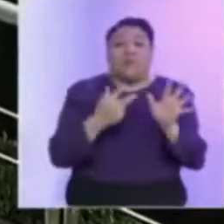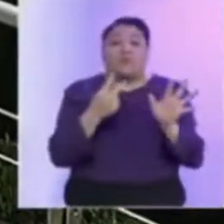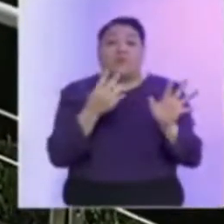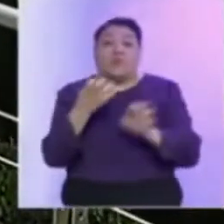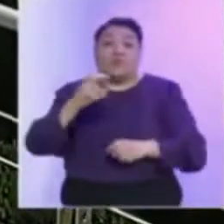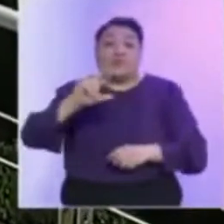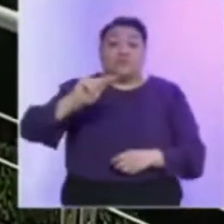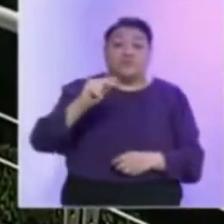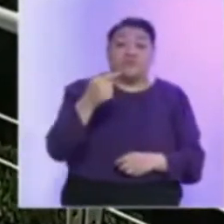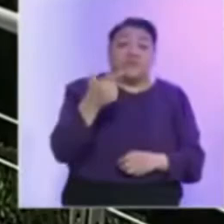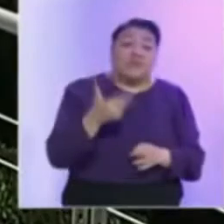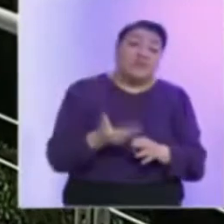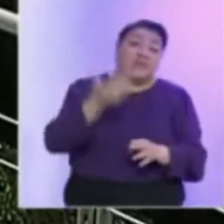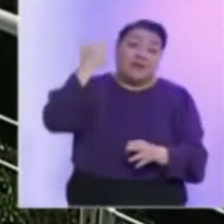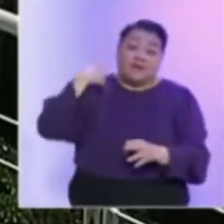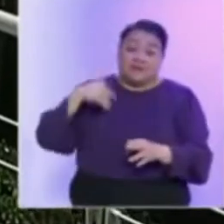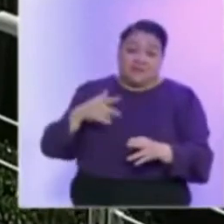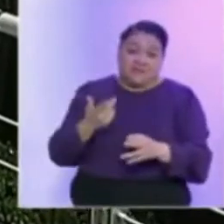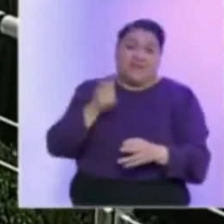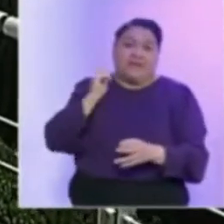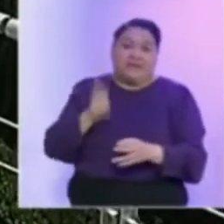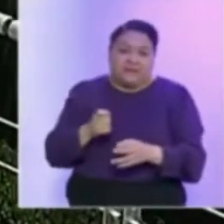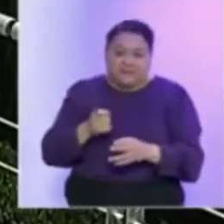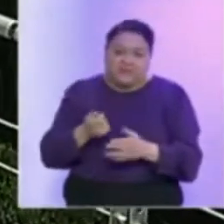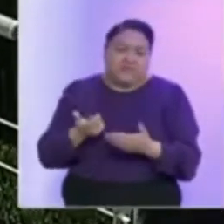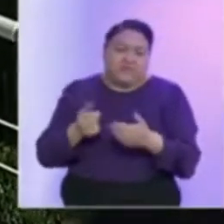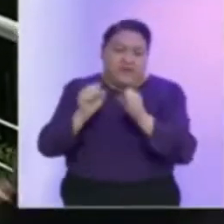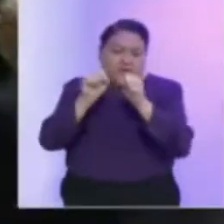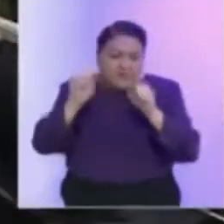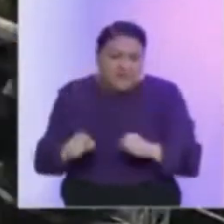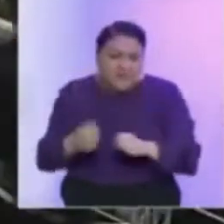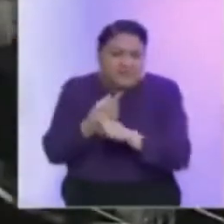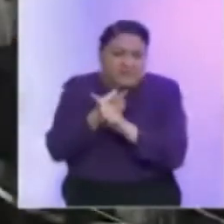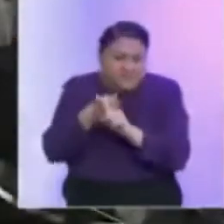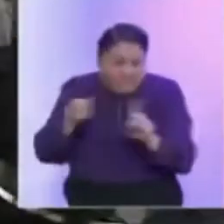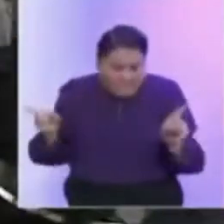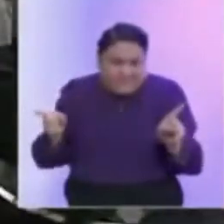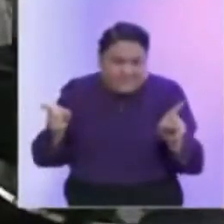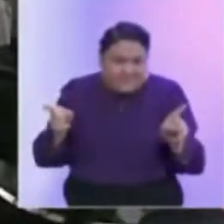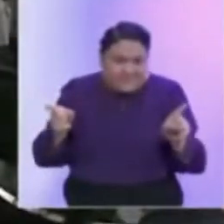1987. Existía un sistema de autocalificación de la elección.